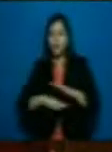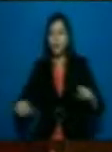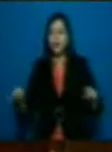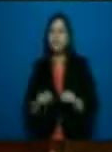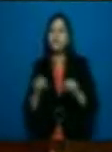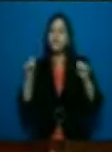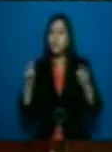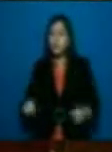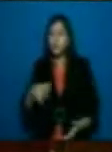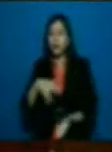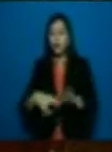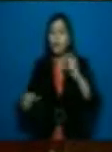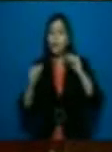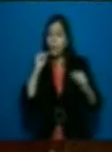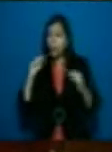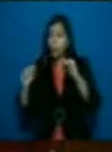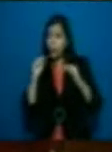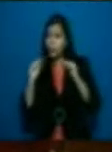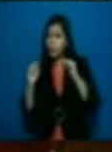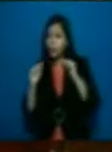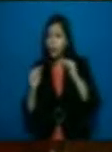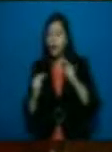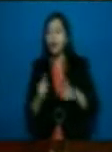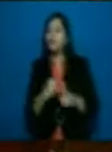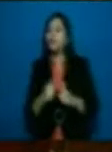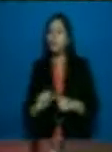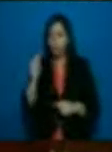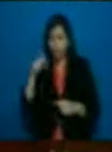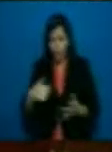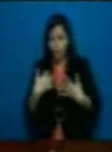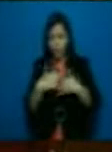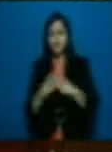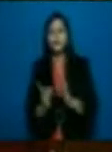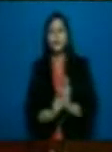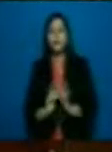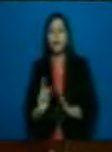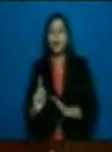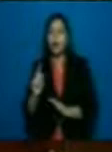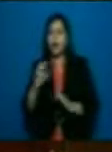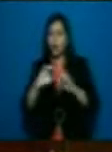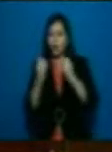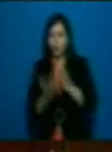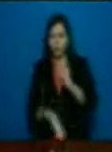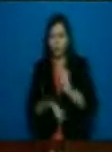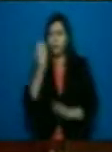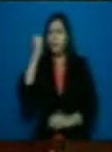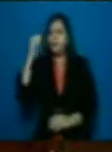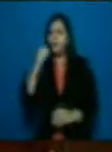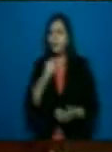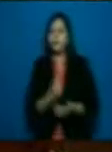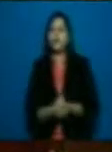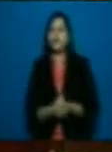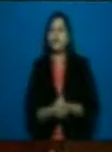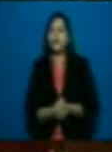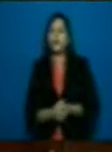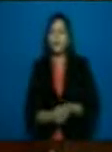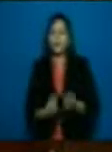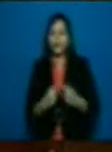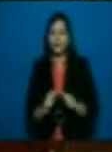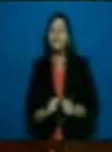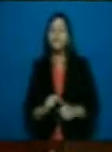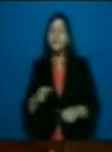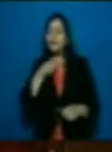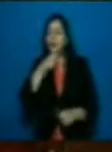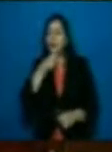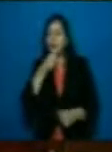democráticos este primer poder de la república anunciado e incentivar a